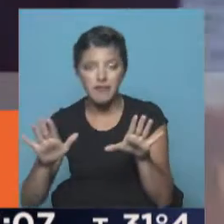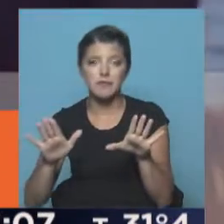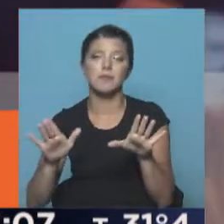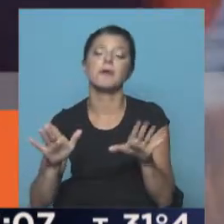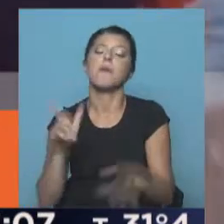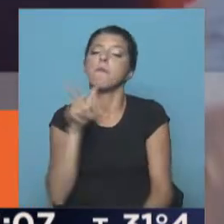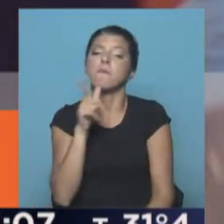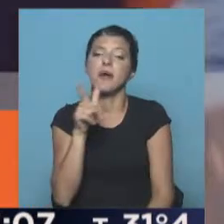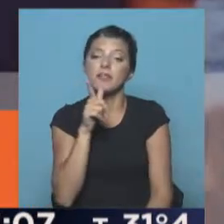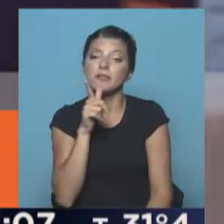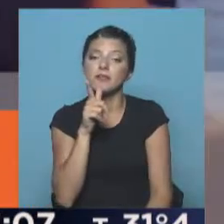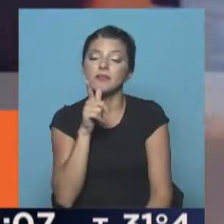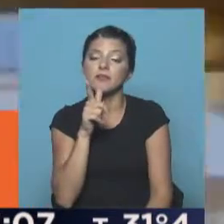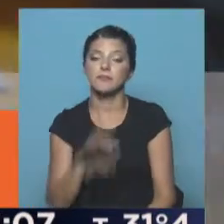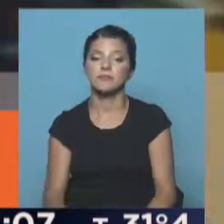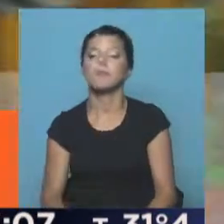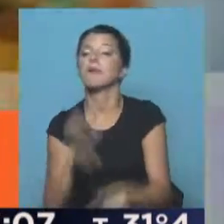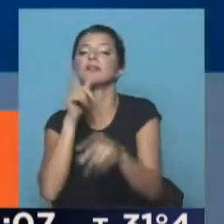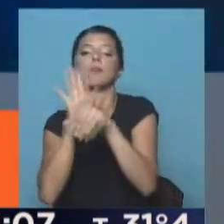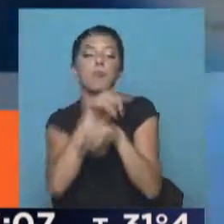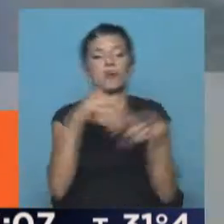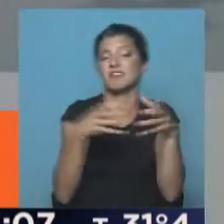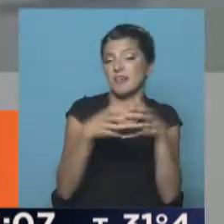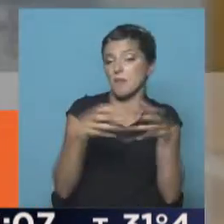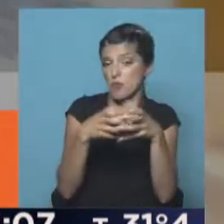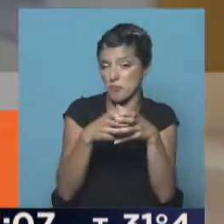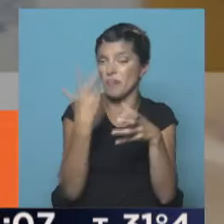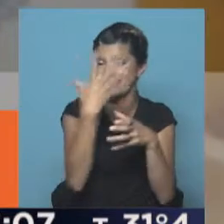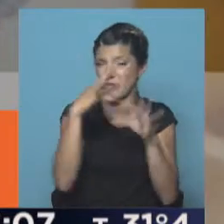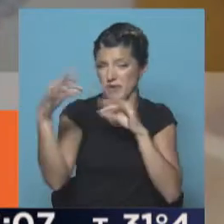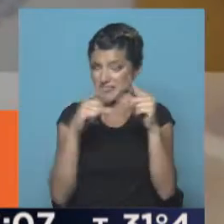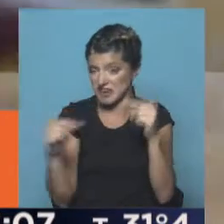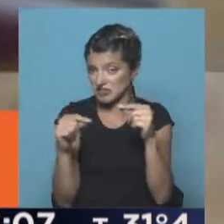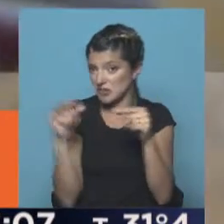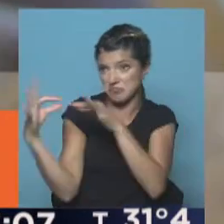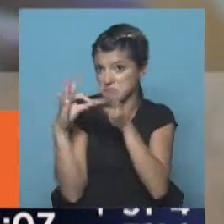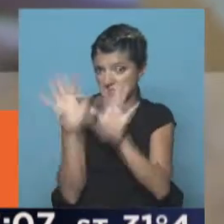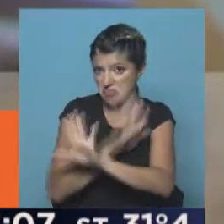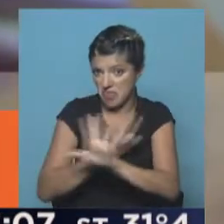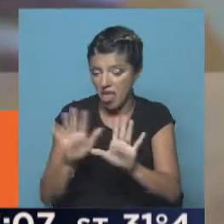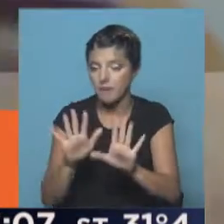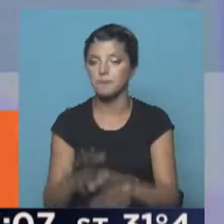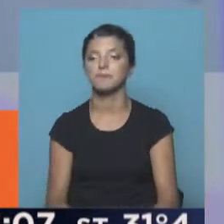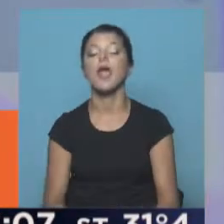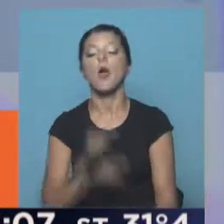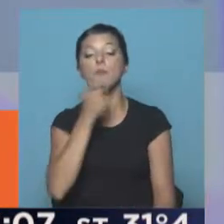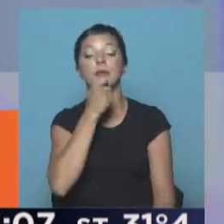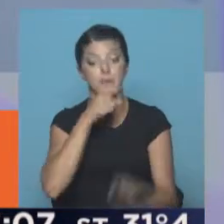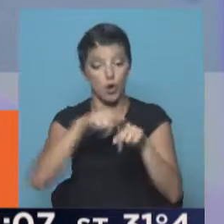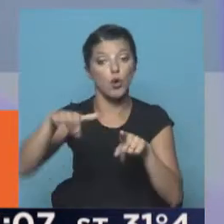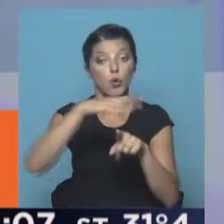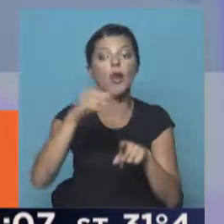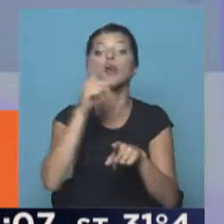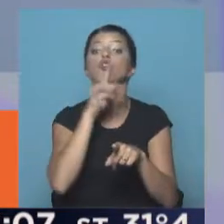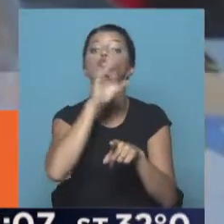ningún impacto para los 5 estrellas en las elecciones. La propia elección en Torino, que fue la otra en Turín,